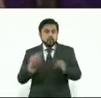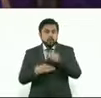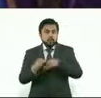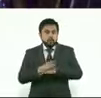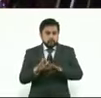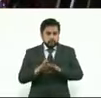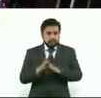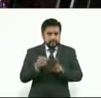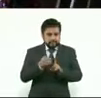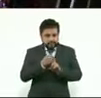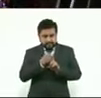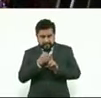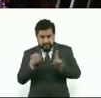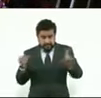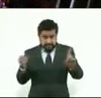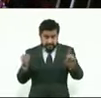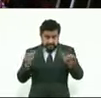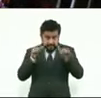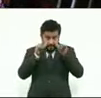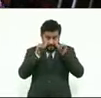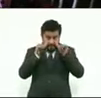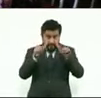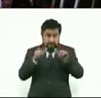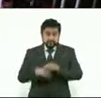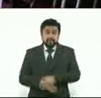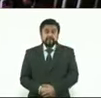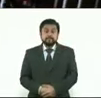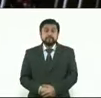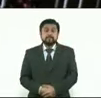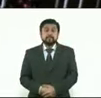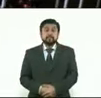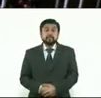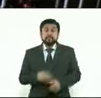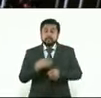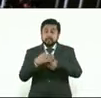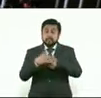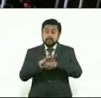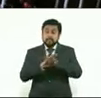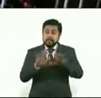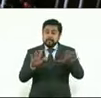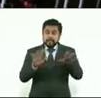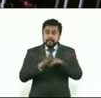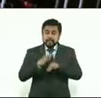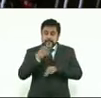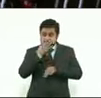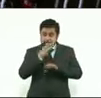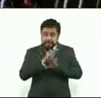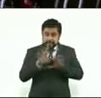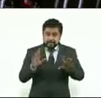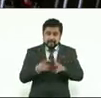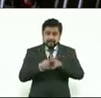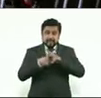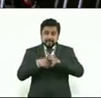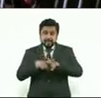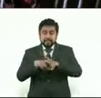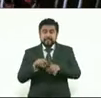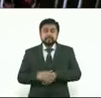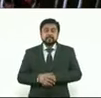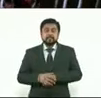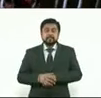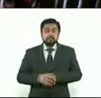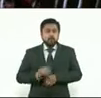lugares, porque en unos instantes más comenzará esta gran experiencia atlética. Que gane